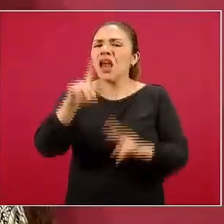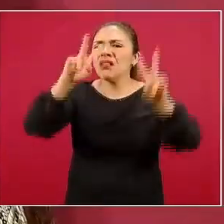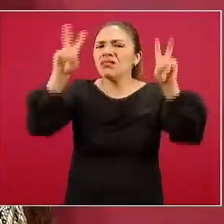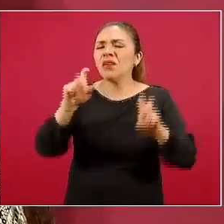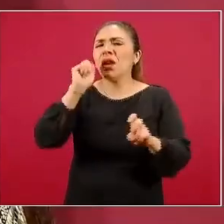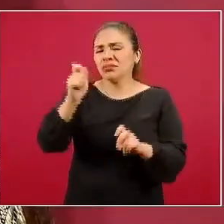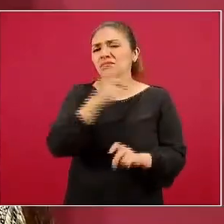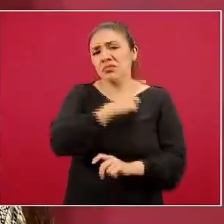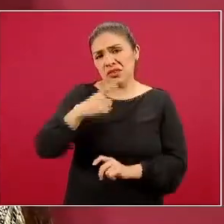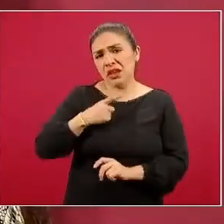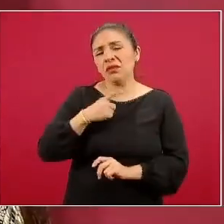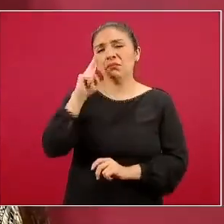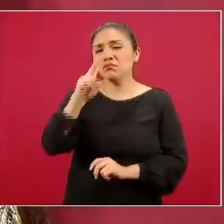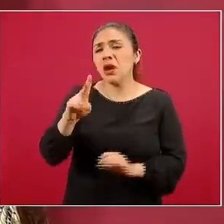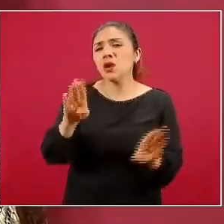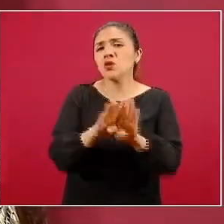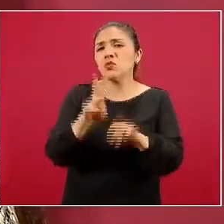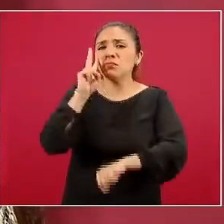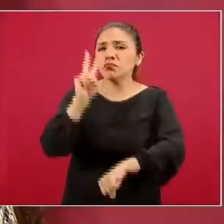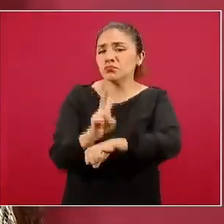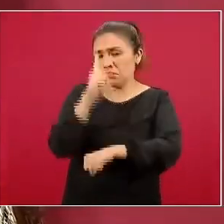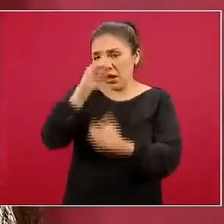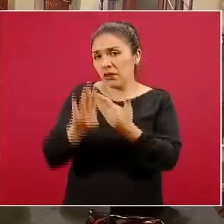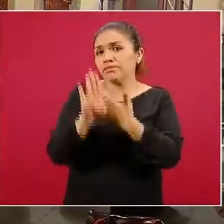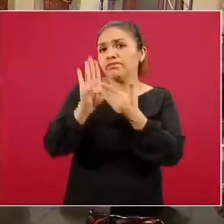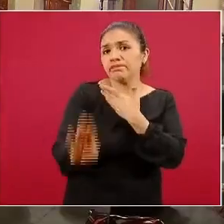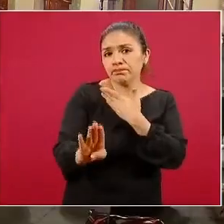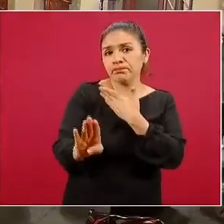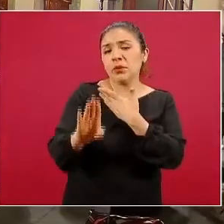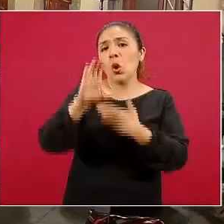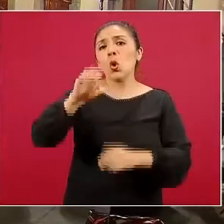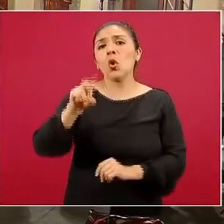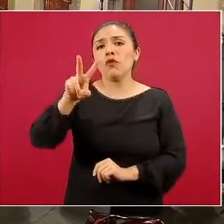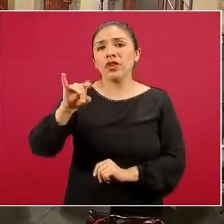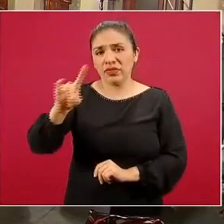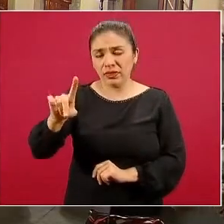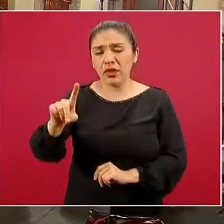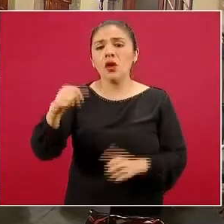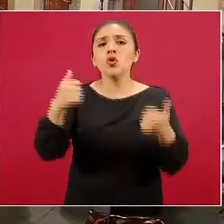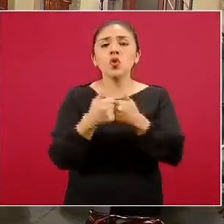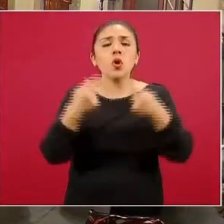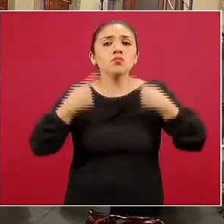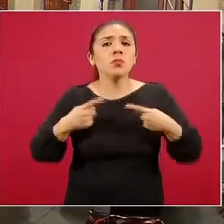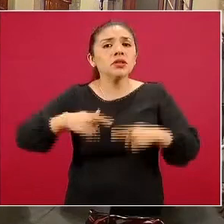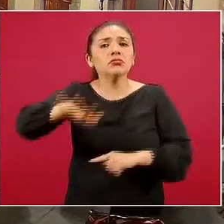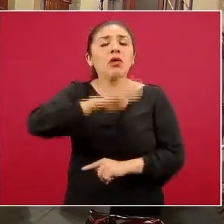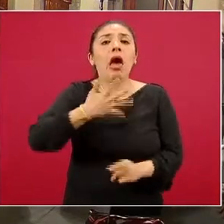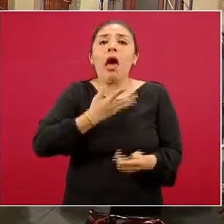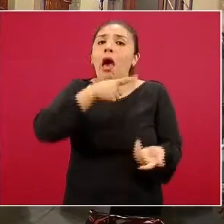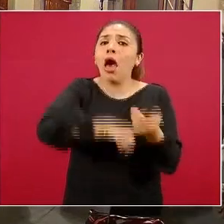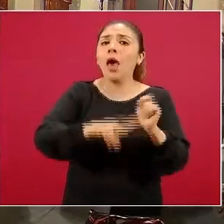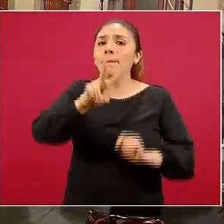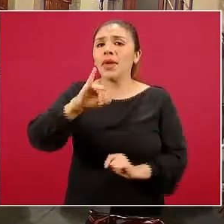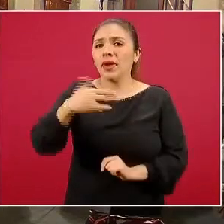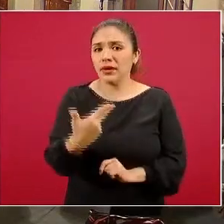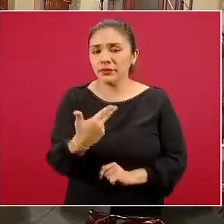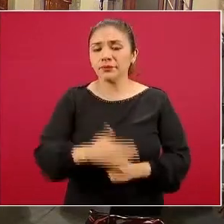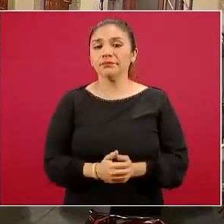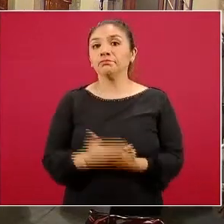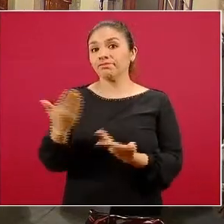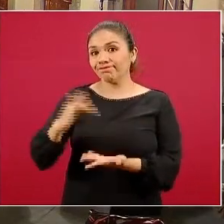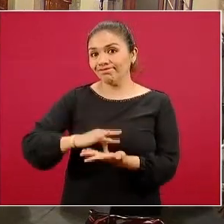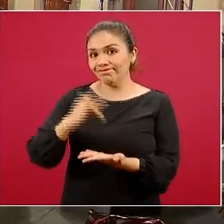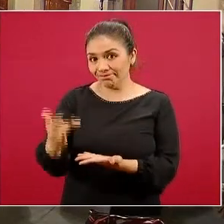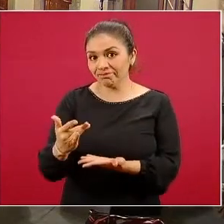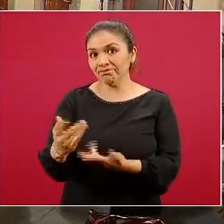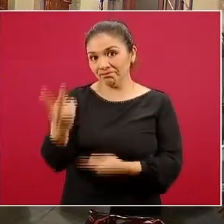considerar en el campo de la prevención de COVID en poblaciones que viven con VIH. Le